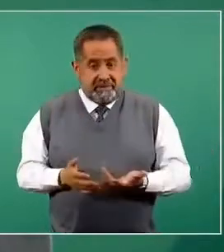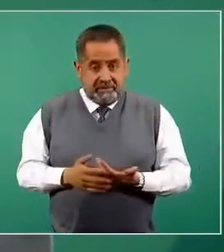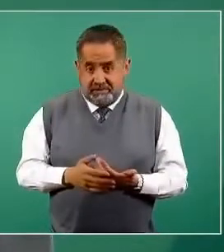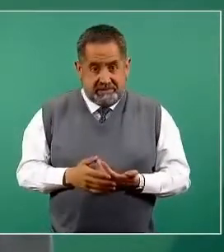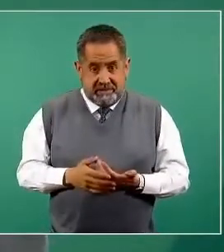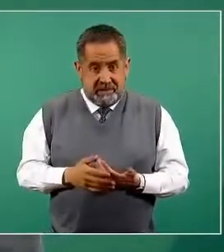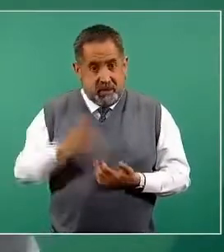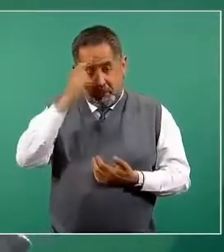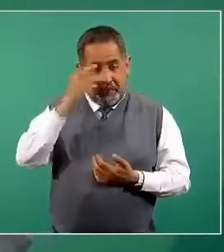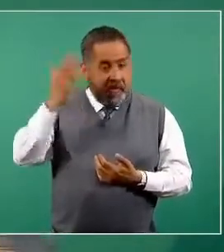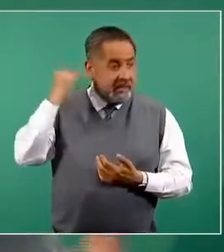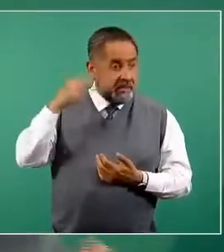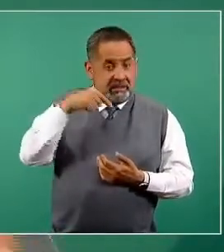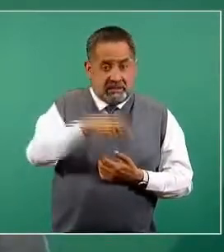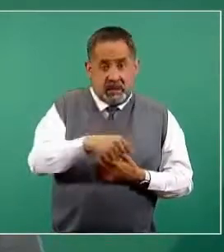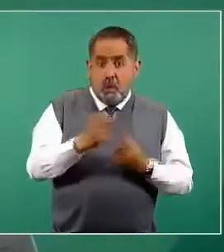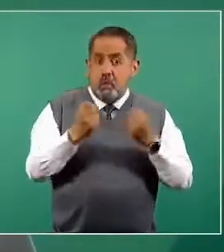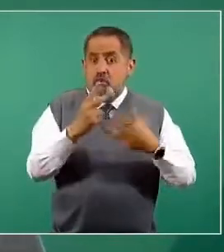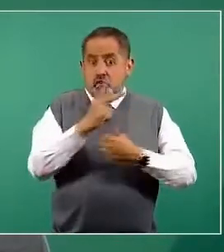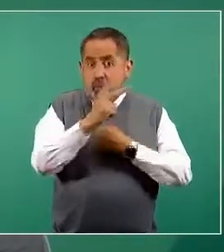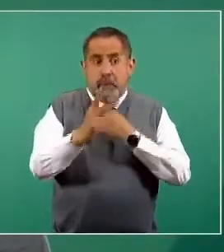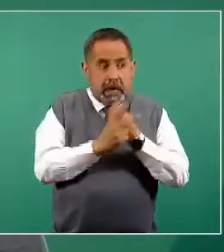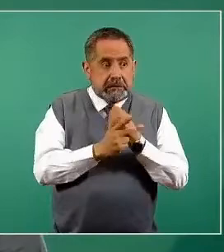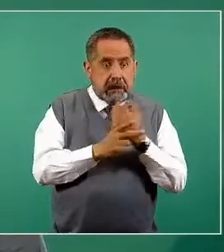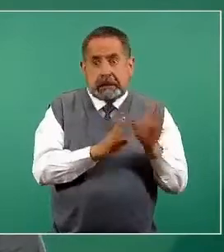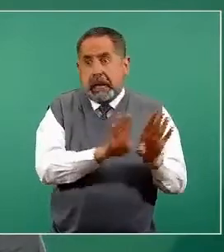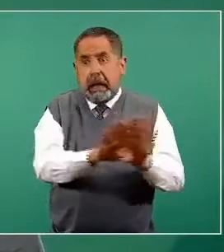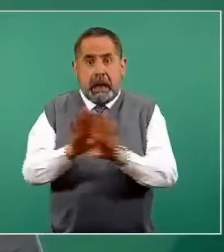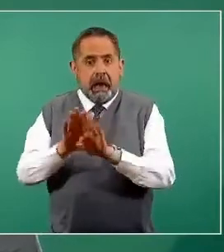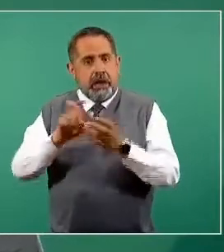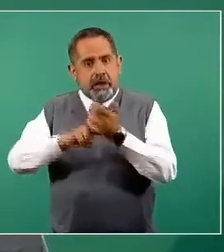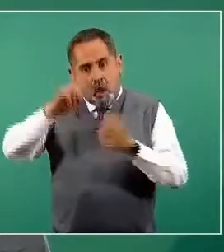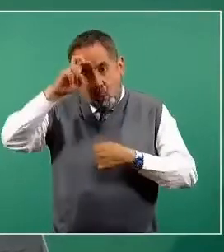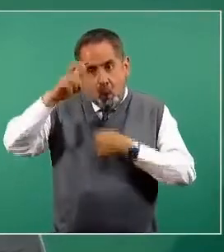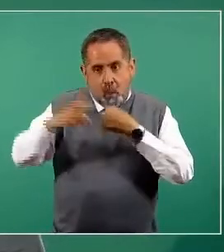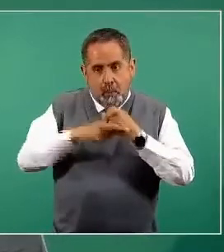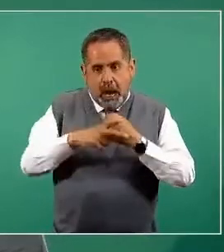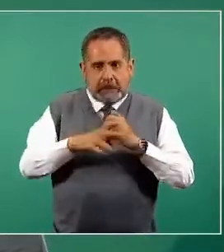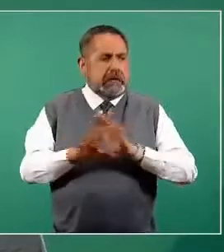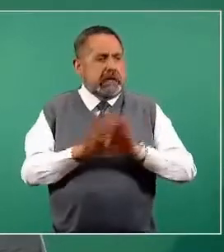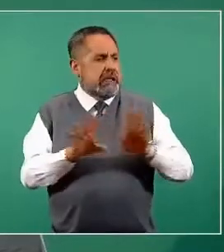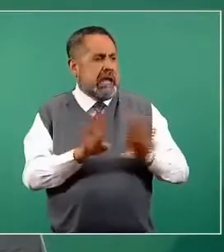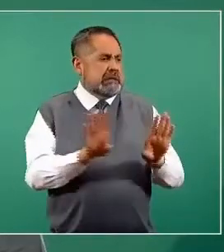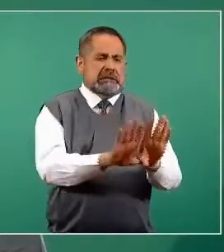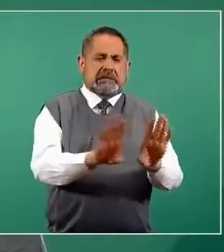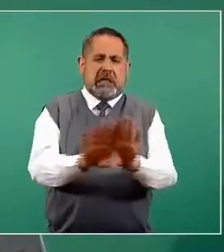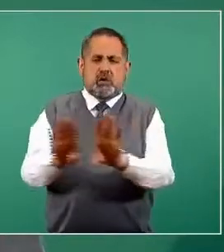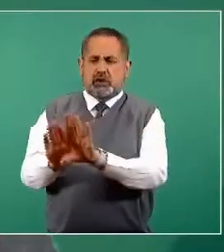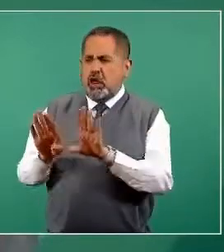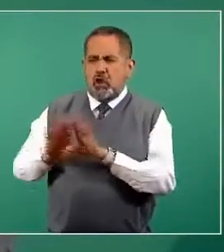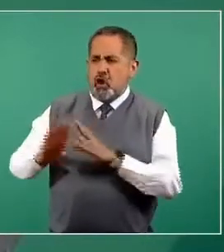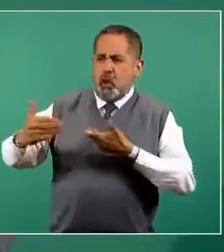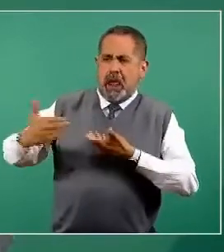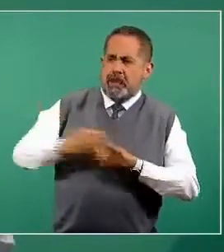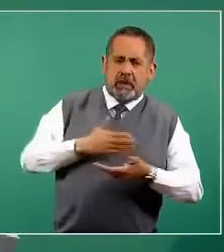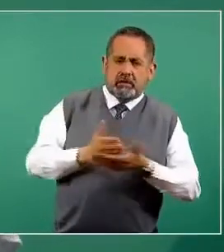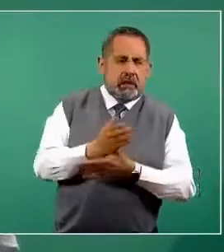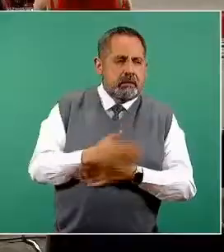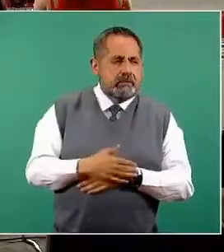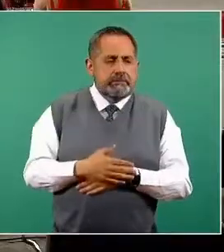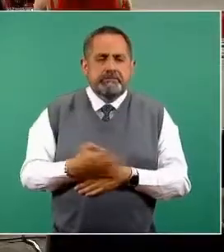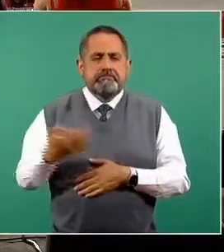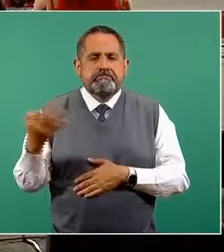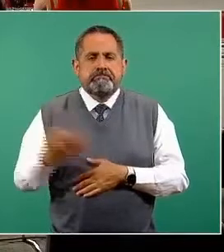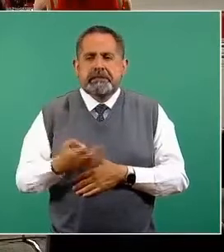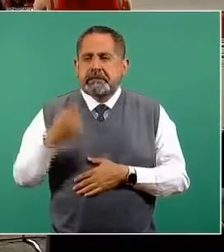al inicio de la epidemia, recordarán que muchos países, sobre todo en la región europea, pusieron este tipo de restricciones y la evidencia está